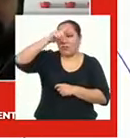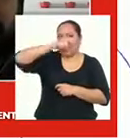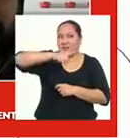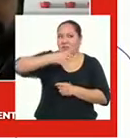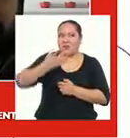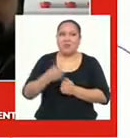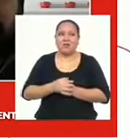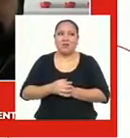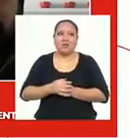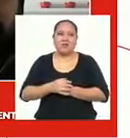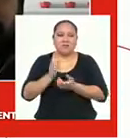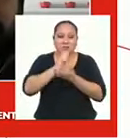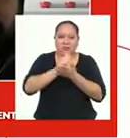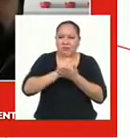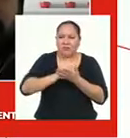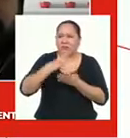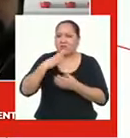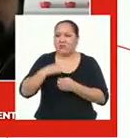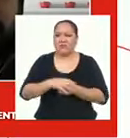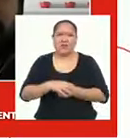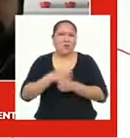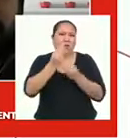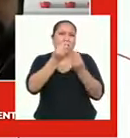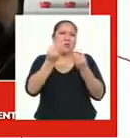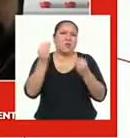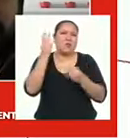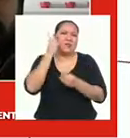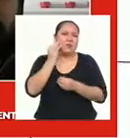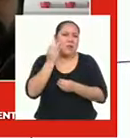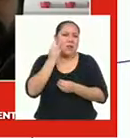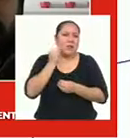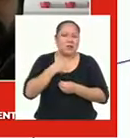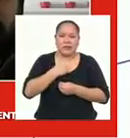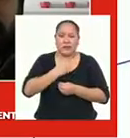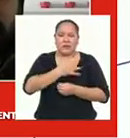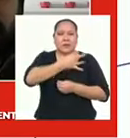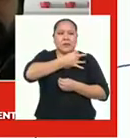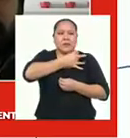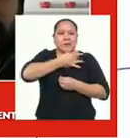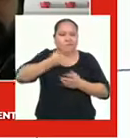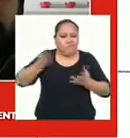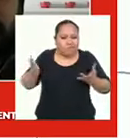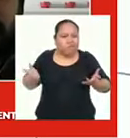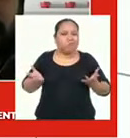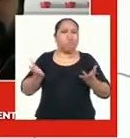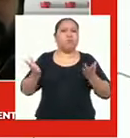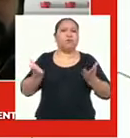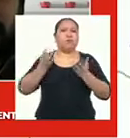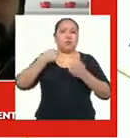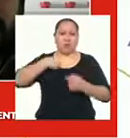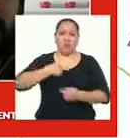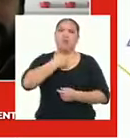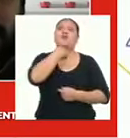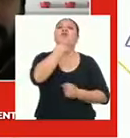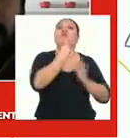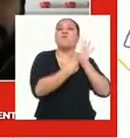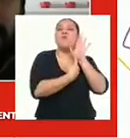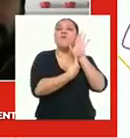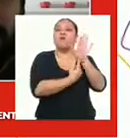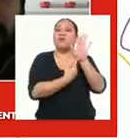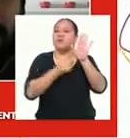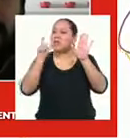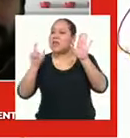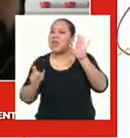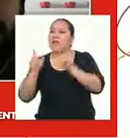dificultad. Y varias experiencias que me impulsaron a poder ser la voz de las